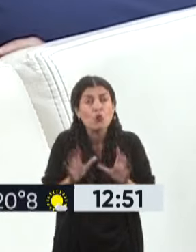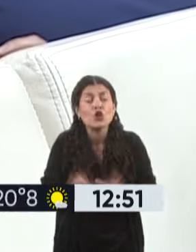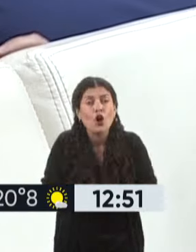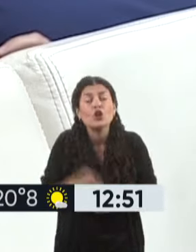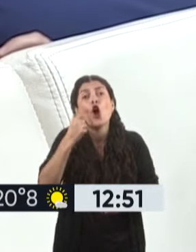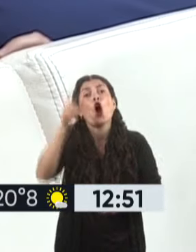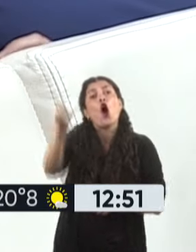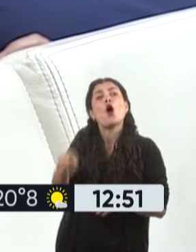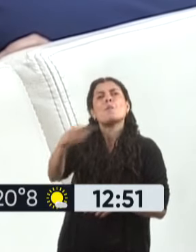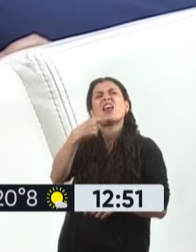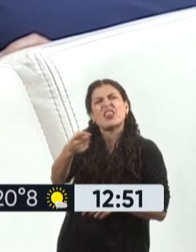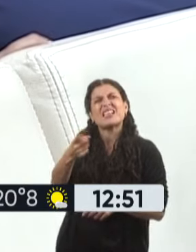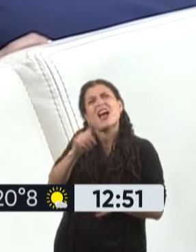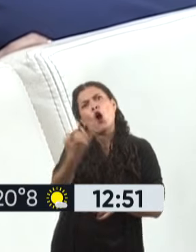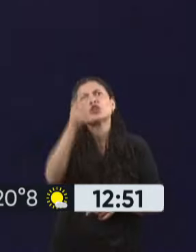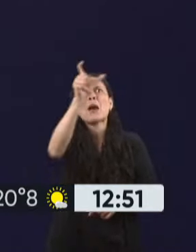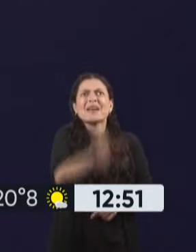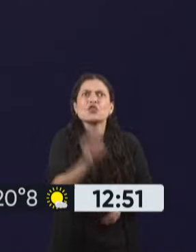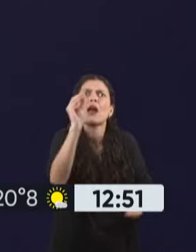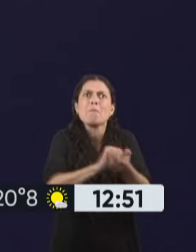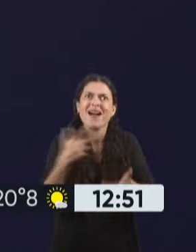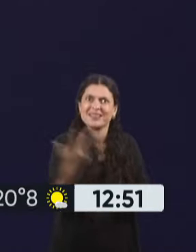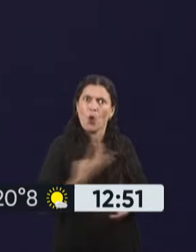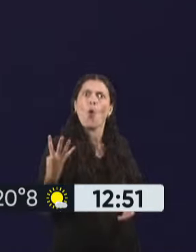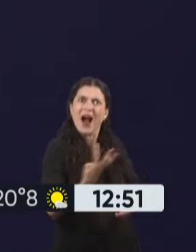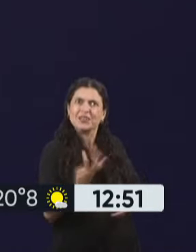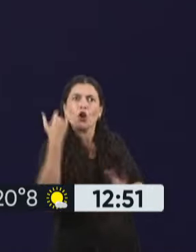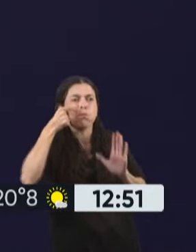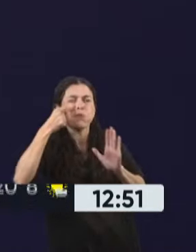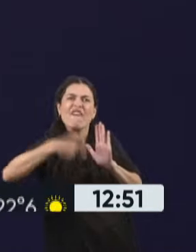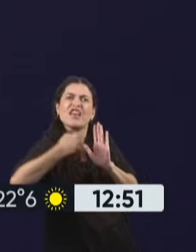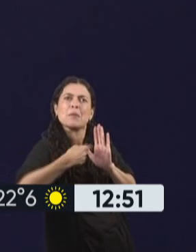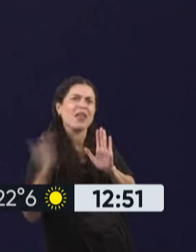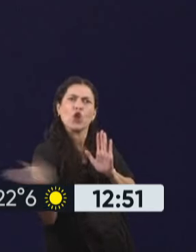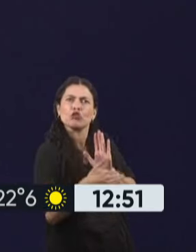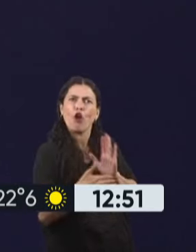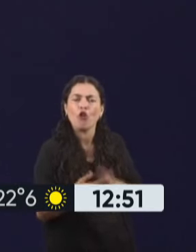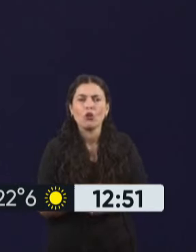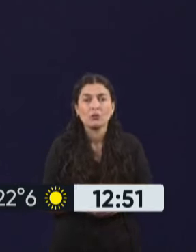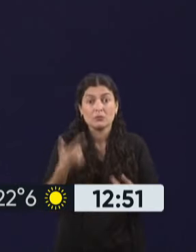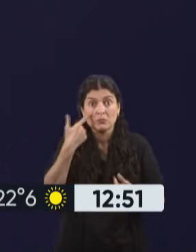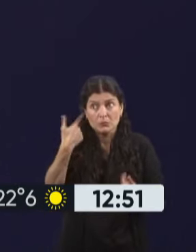señor refiere que un periodista la filmó. Bueno, el que un periodista la filmó yo estaba ahí.